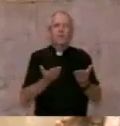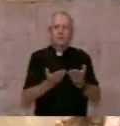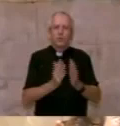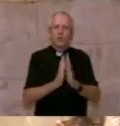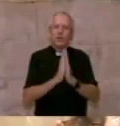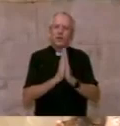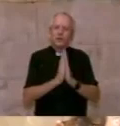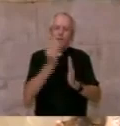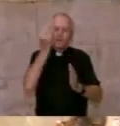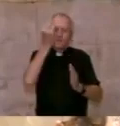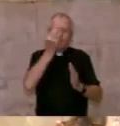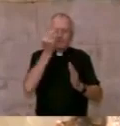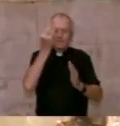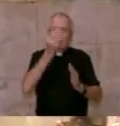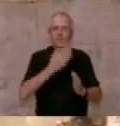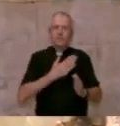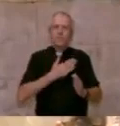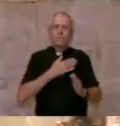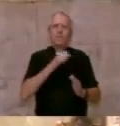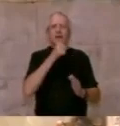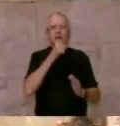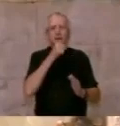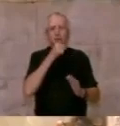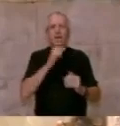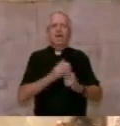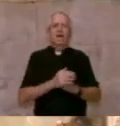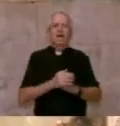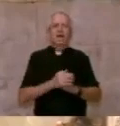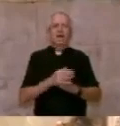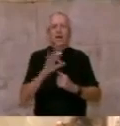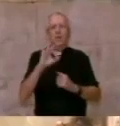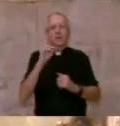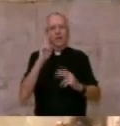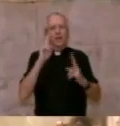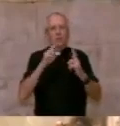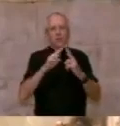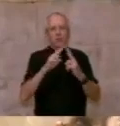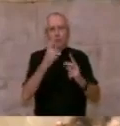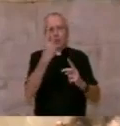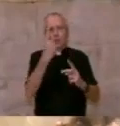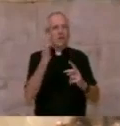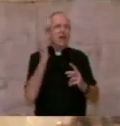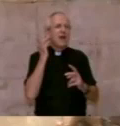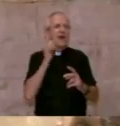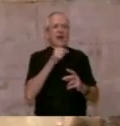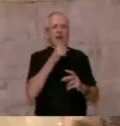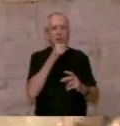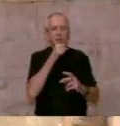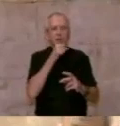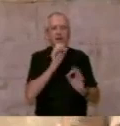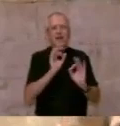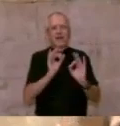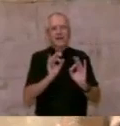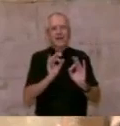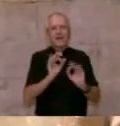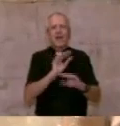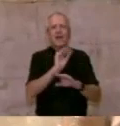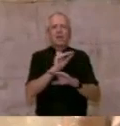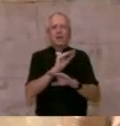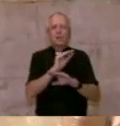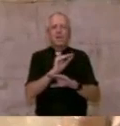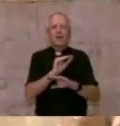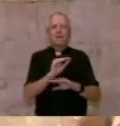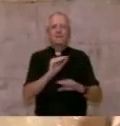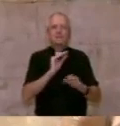Rezaba pensando mi abuela, la única que yo conocí, rezó por todos mis abuelos, pero solo conocí a mi abuela que era partera en